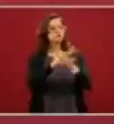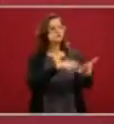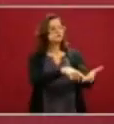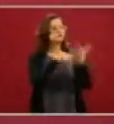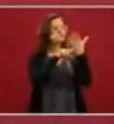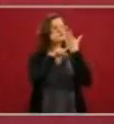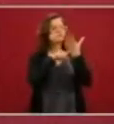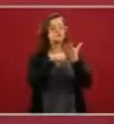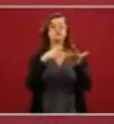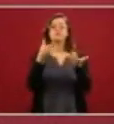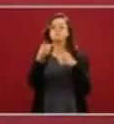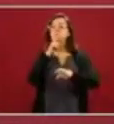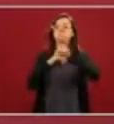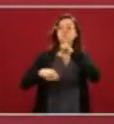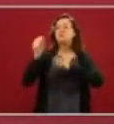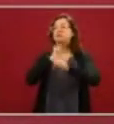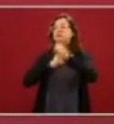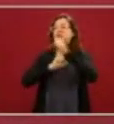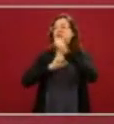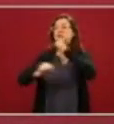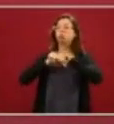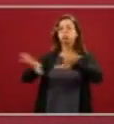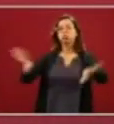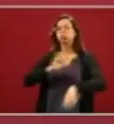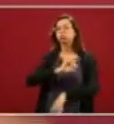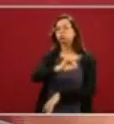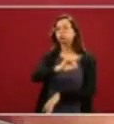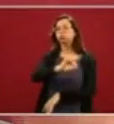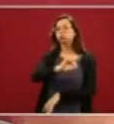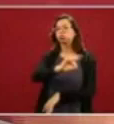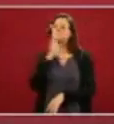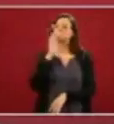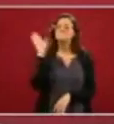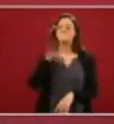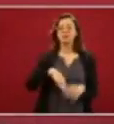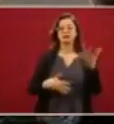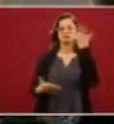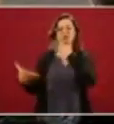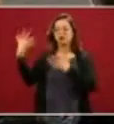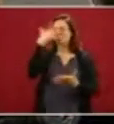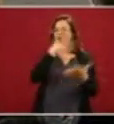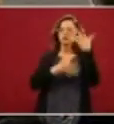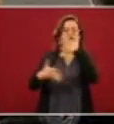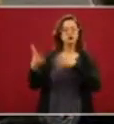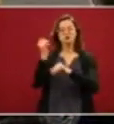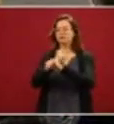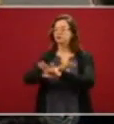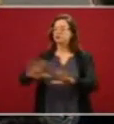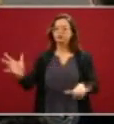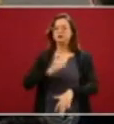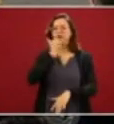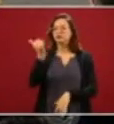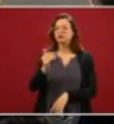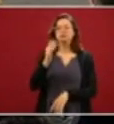propagando rumores que solamente crean estas espirales de desinformación, de confusión que